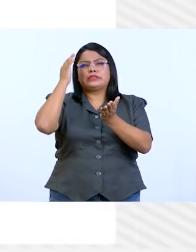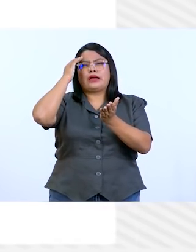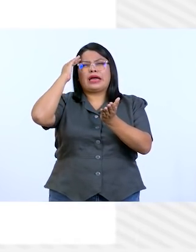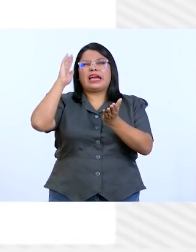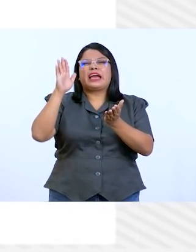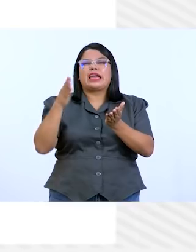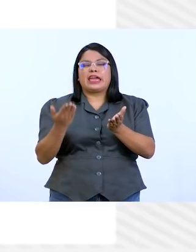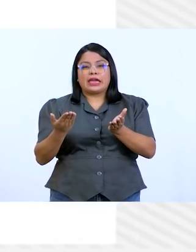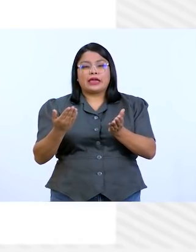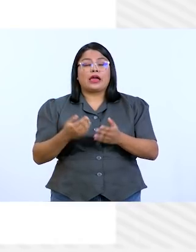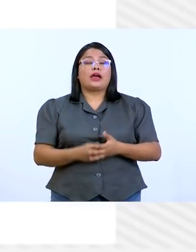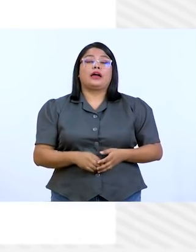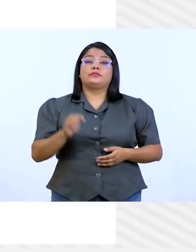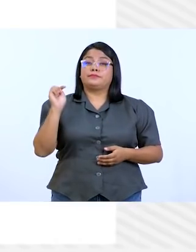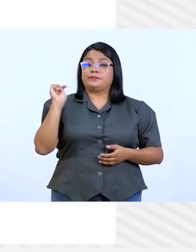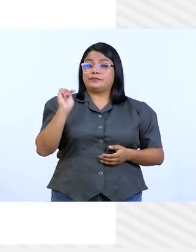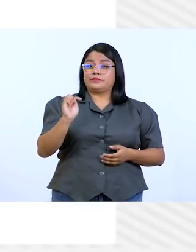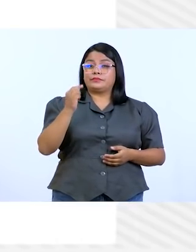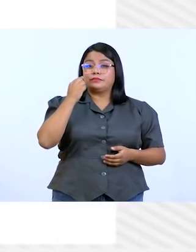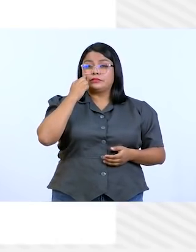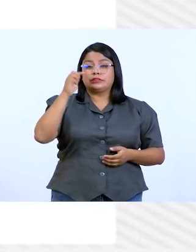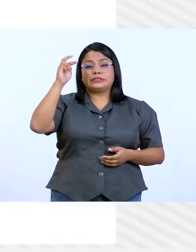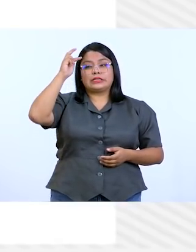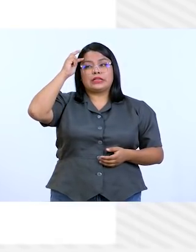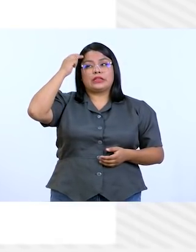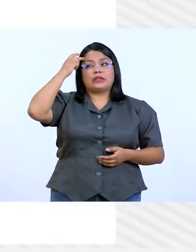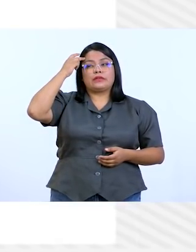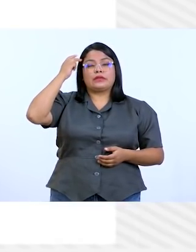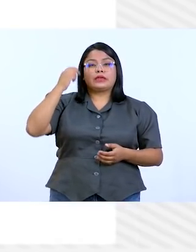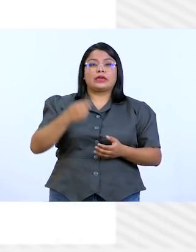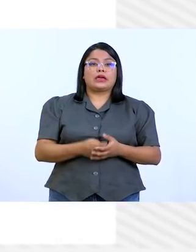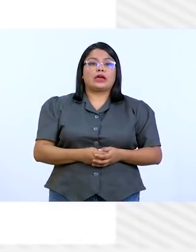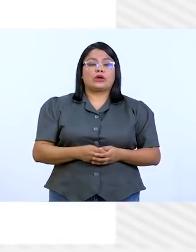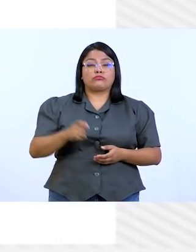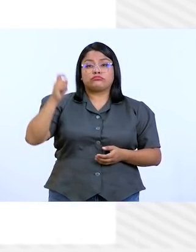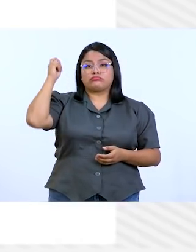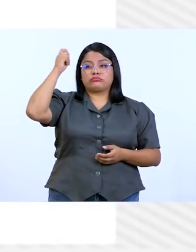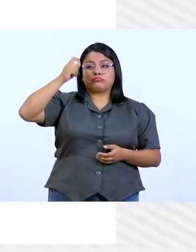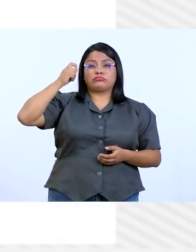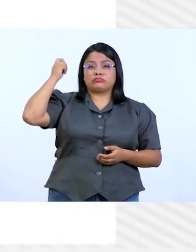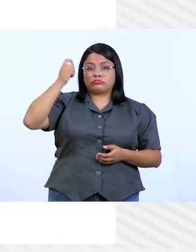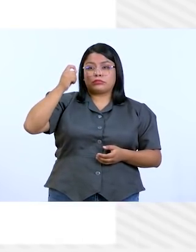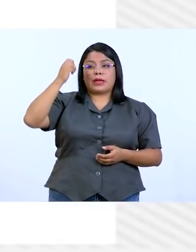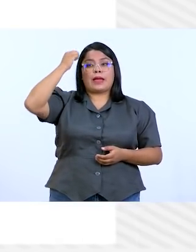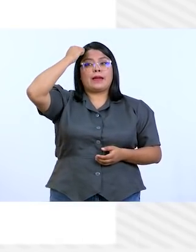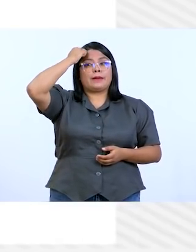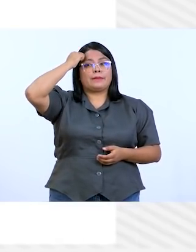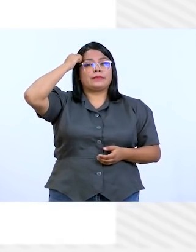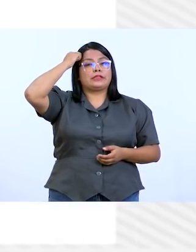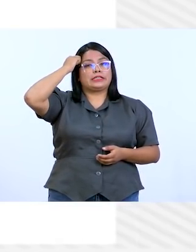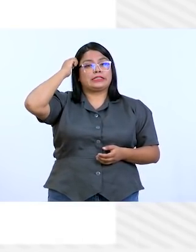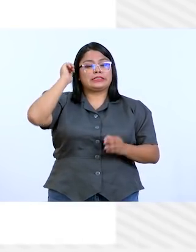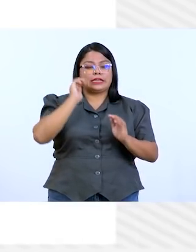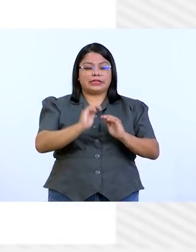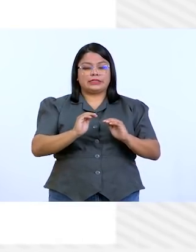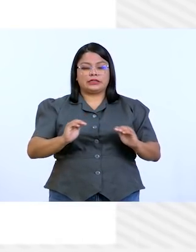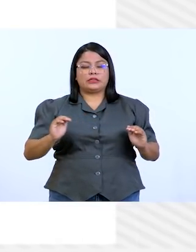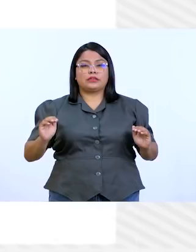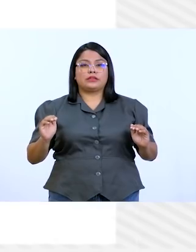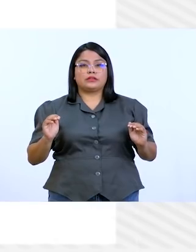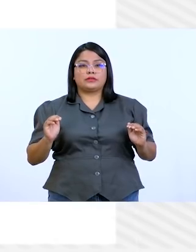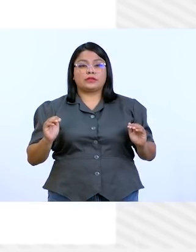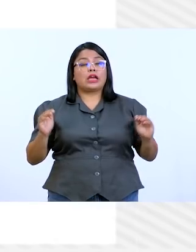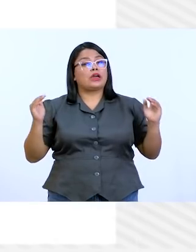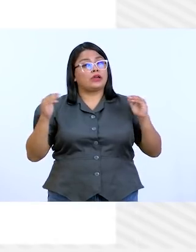debemos saber? Este apartado se corresponde con teoría acerca del aprendizaje de los niños